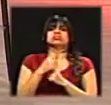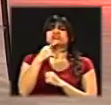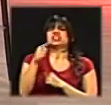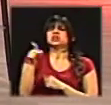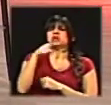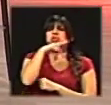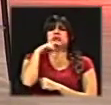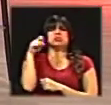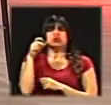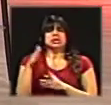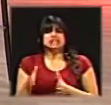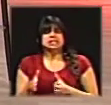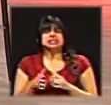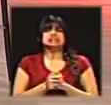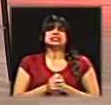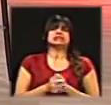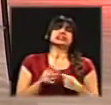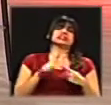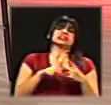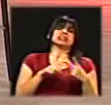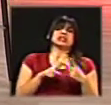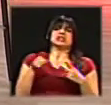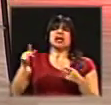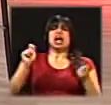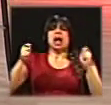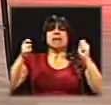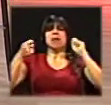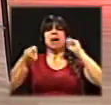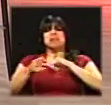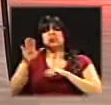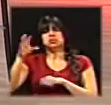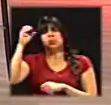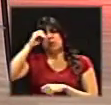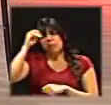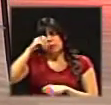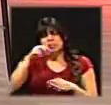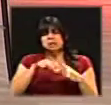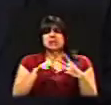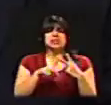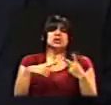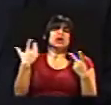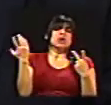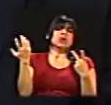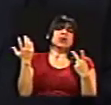es comunista, que es muy cambiante en sus posiciones,